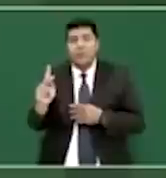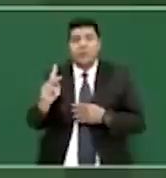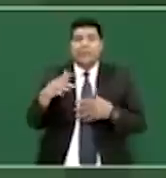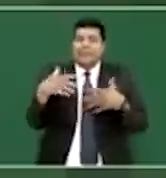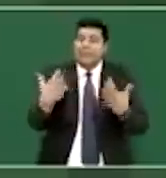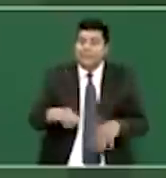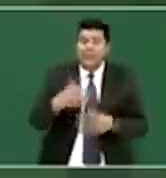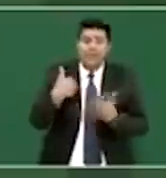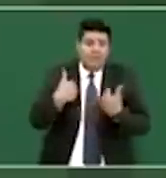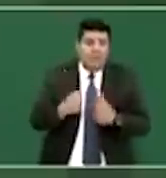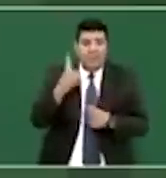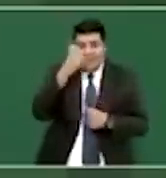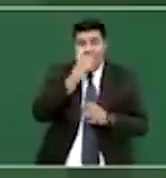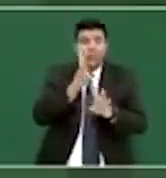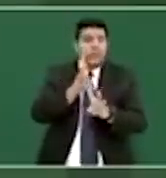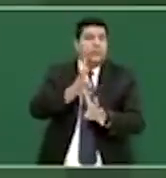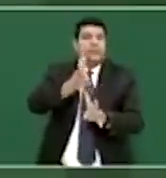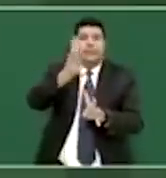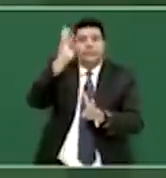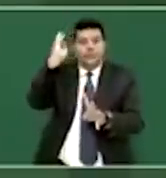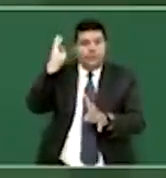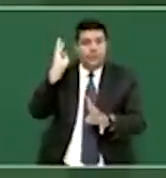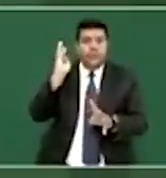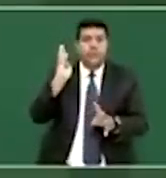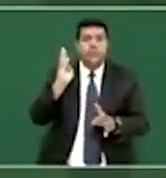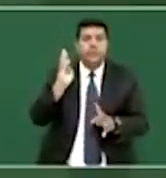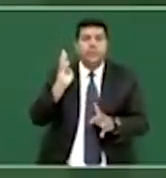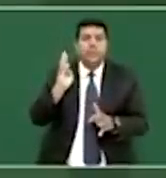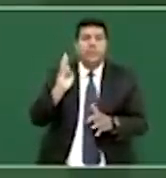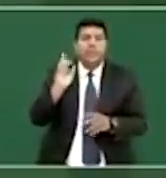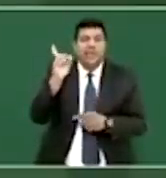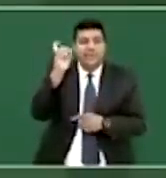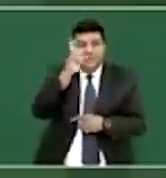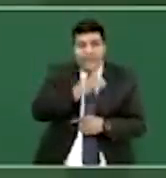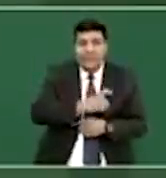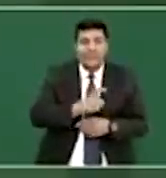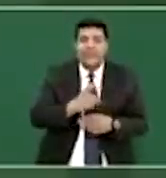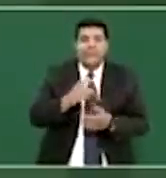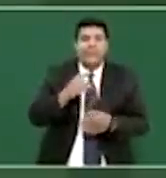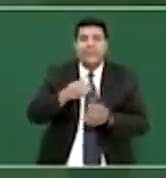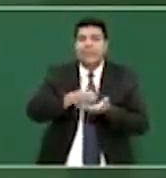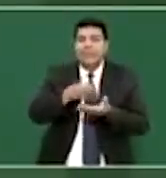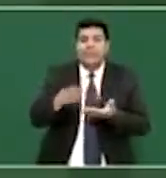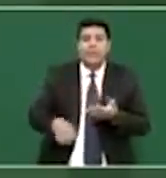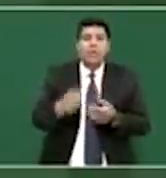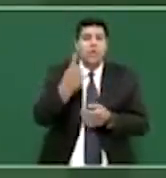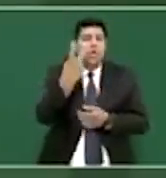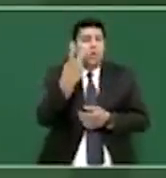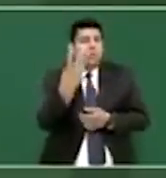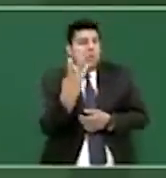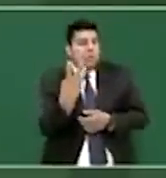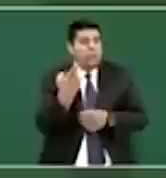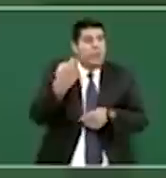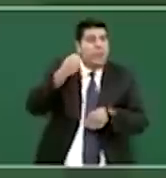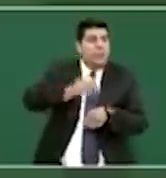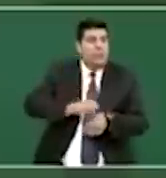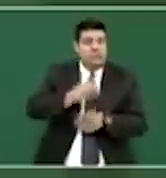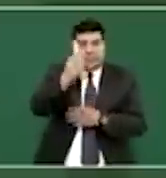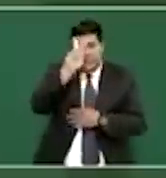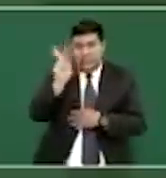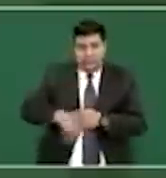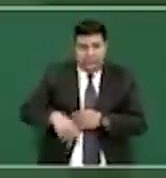colas, que padeció 2-3 semanas en la